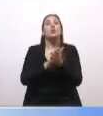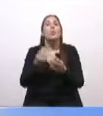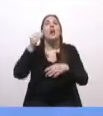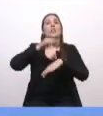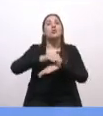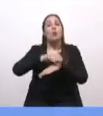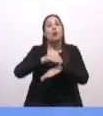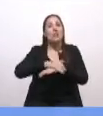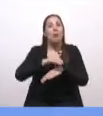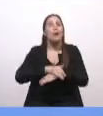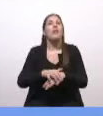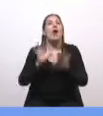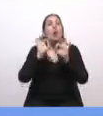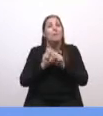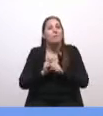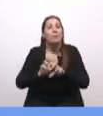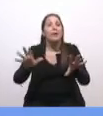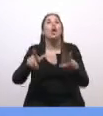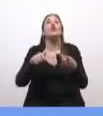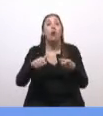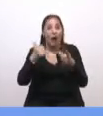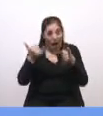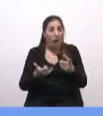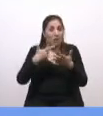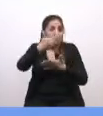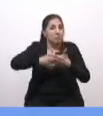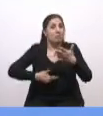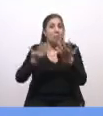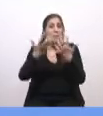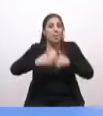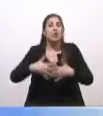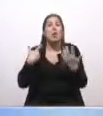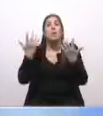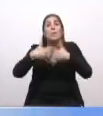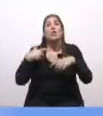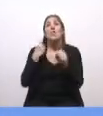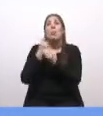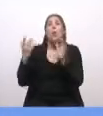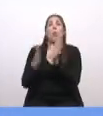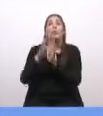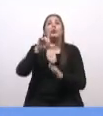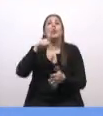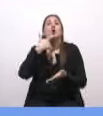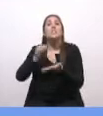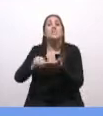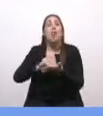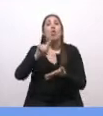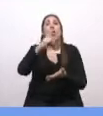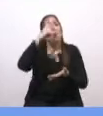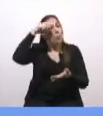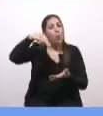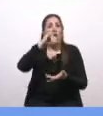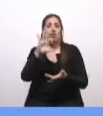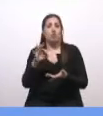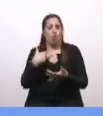productor que se concreta en este proyecto en este proyecto que trabajamos con el senador luenzo muy bien y que yo acompañe